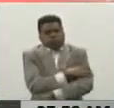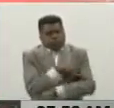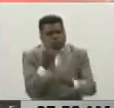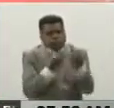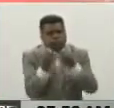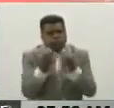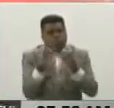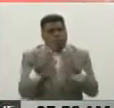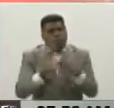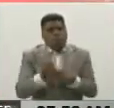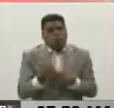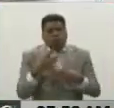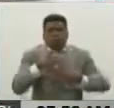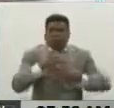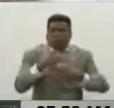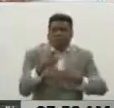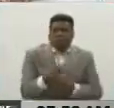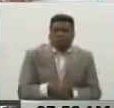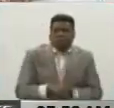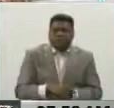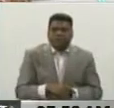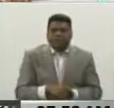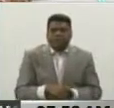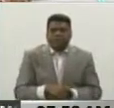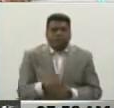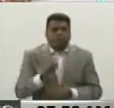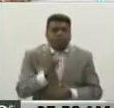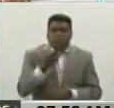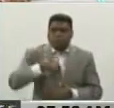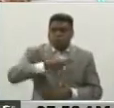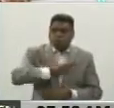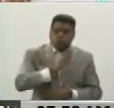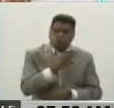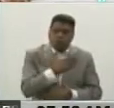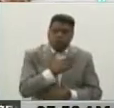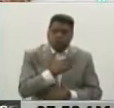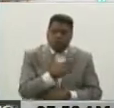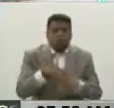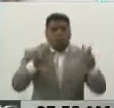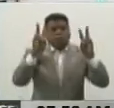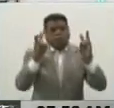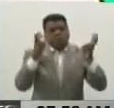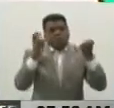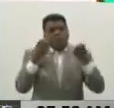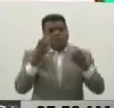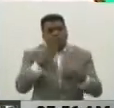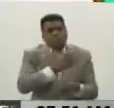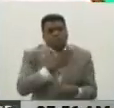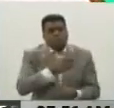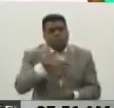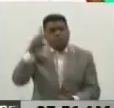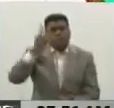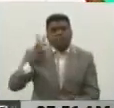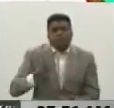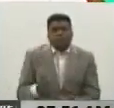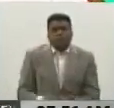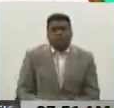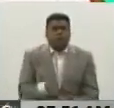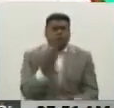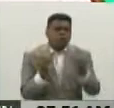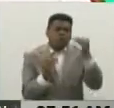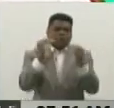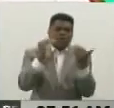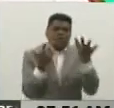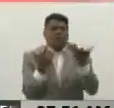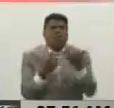otros intereses que no corresponden a los nuestros, pues al tema nacionalista. ¿Cómo hacer para buscar ese equilibrio? Que no sigan cerrando cuentas